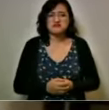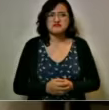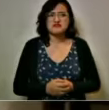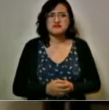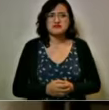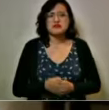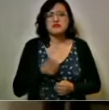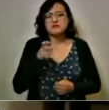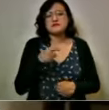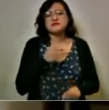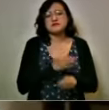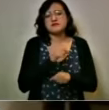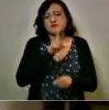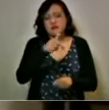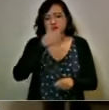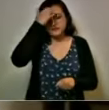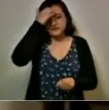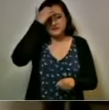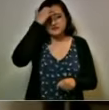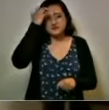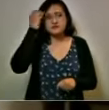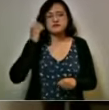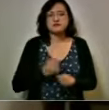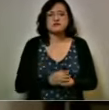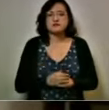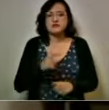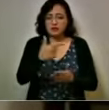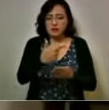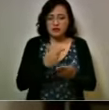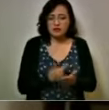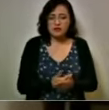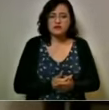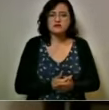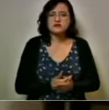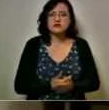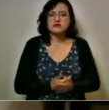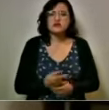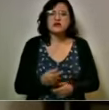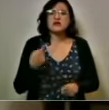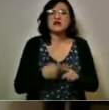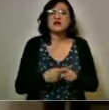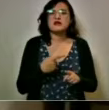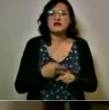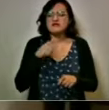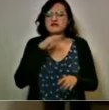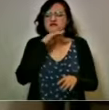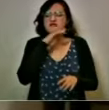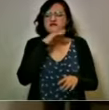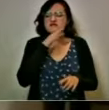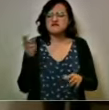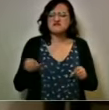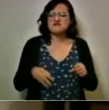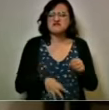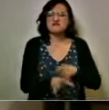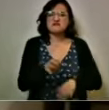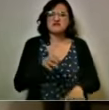Y de eso vamos a conocer, a dar a conocer la lista de los que contaminan el río